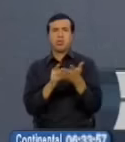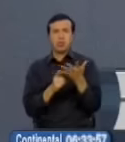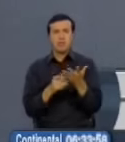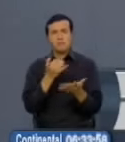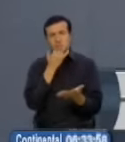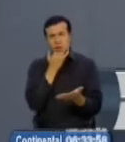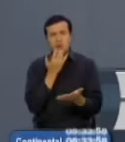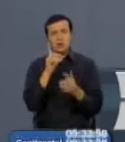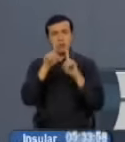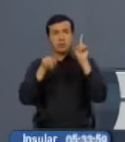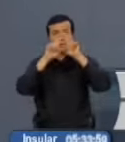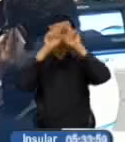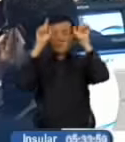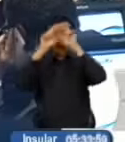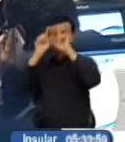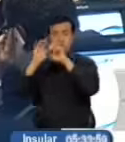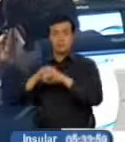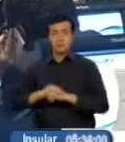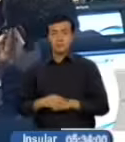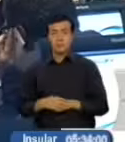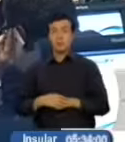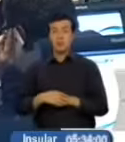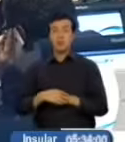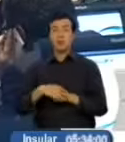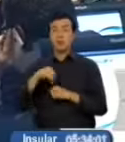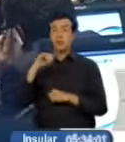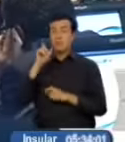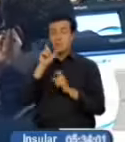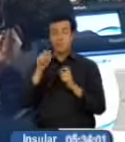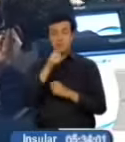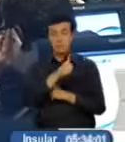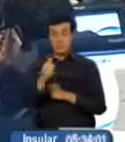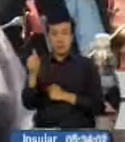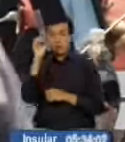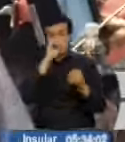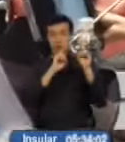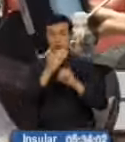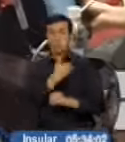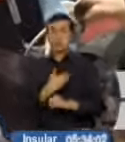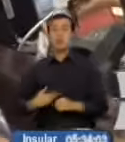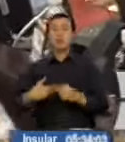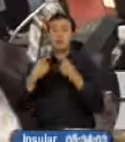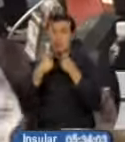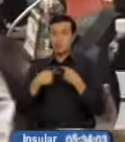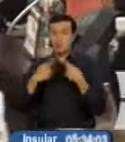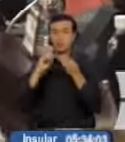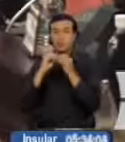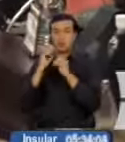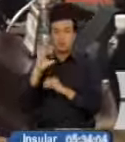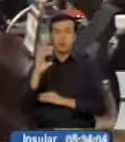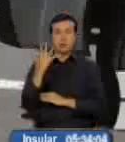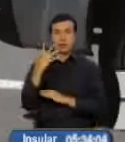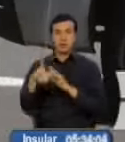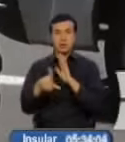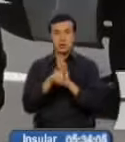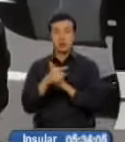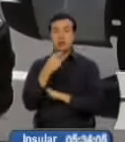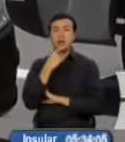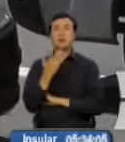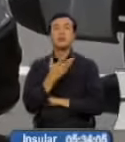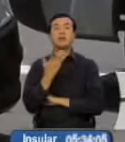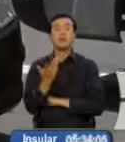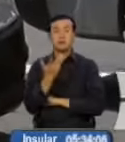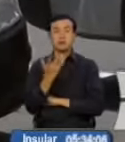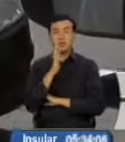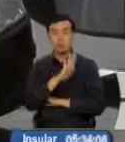por parte de ciertas empresas. El punto más polémico de las objeciones presidenciales correspondía a la disposición general quinta de la ley, que establece la reposición